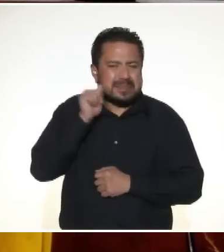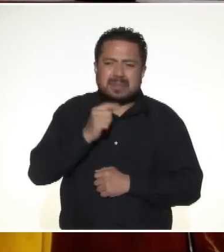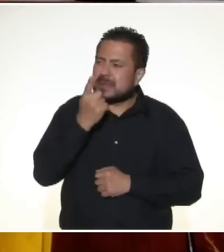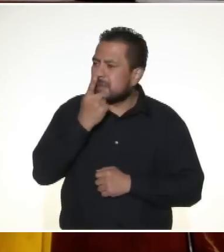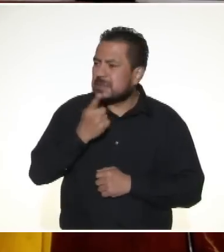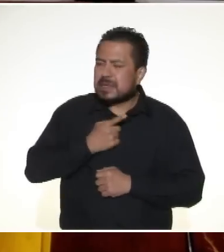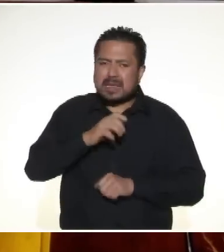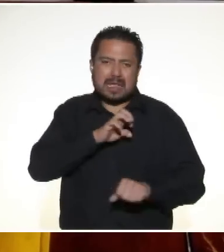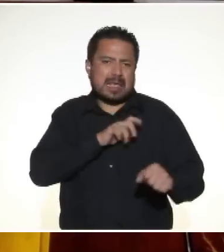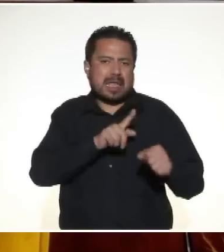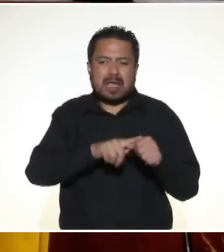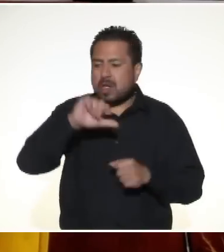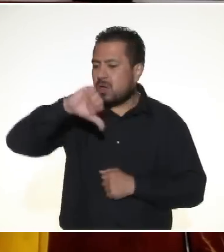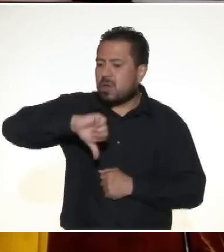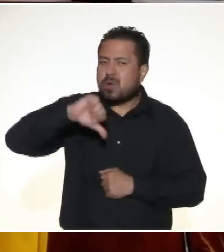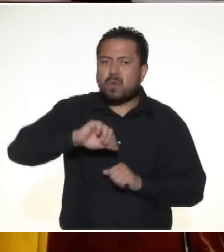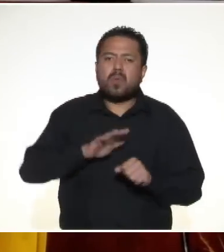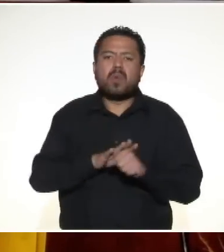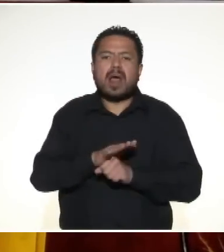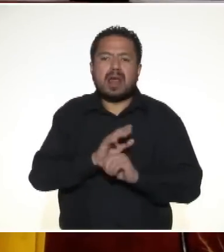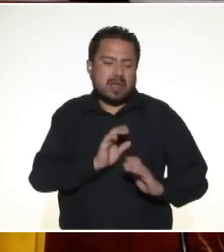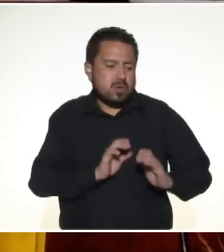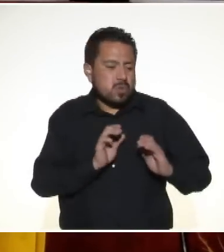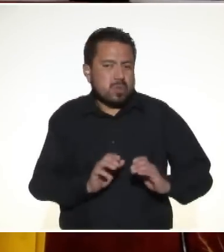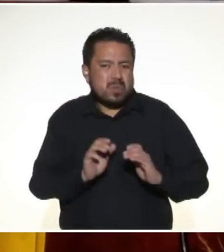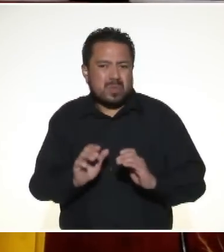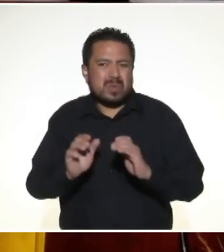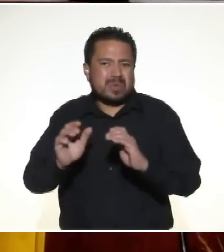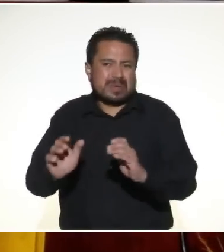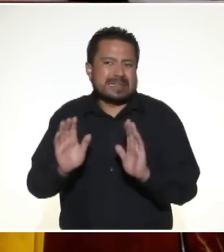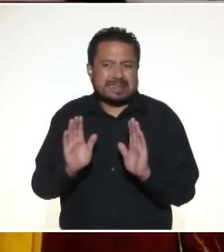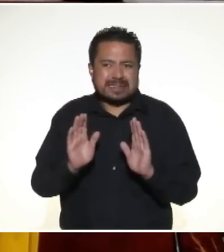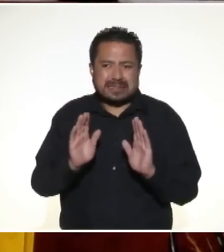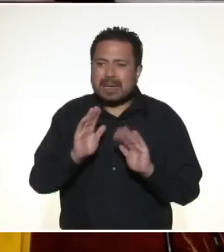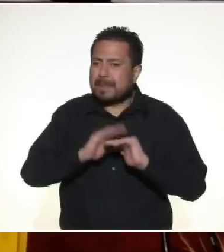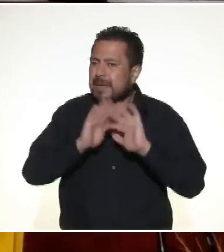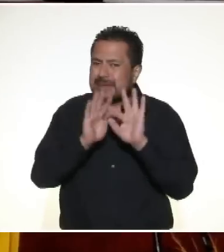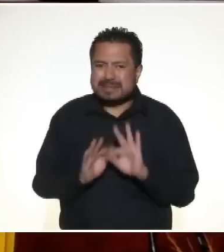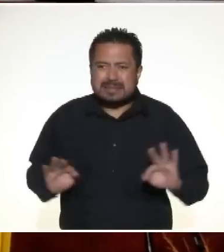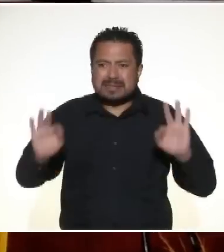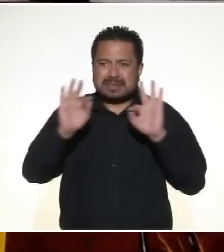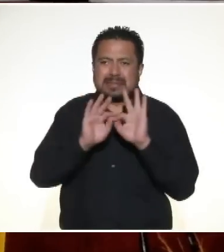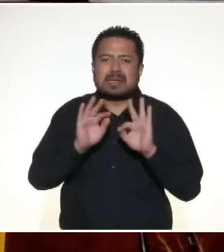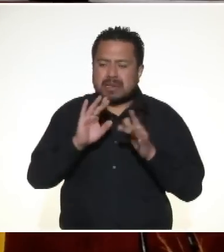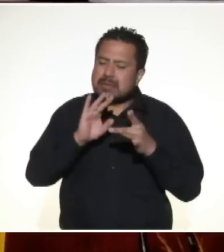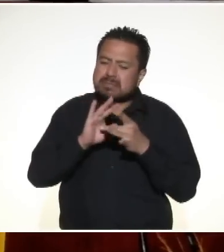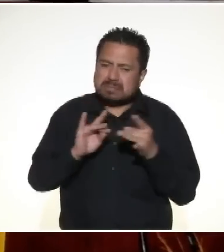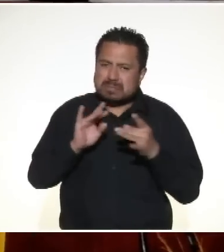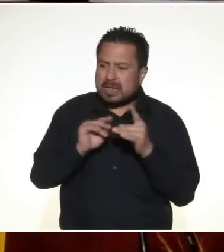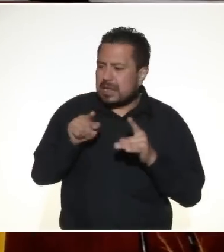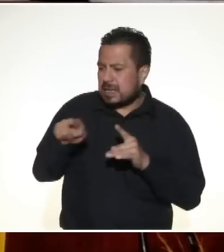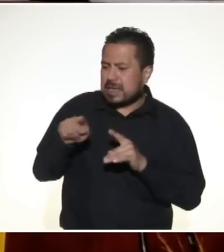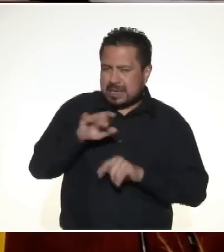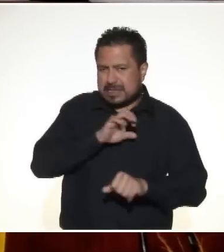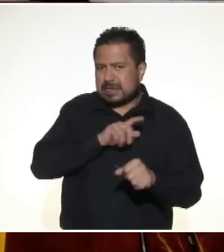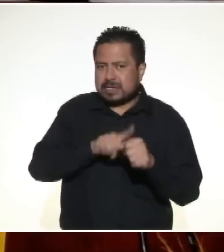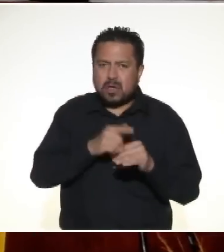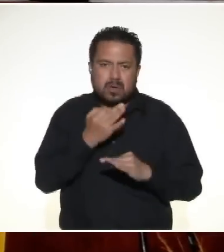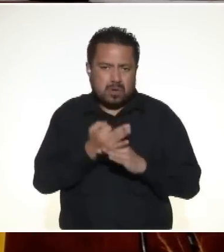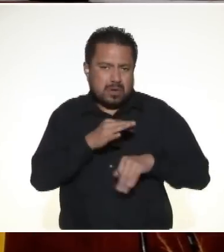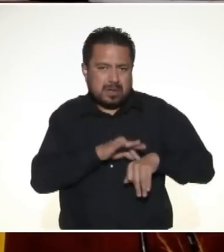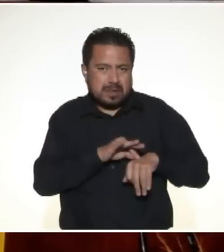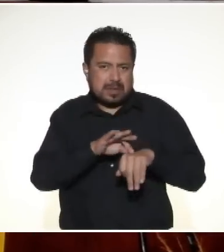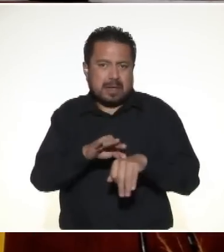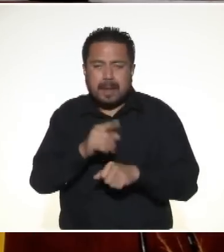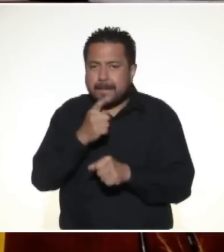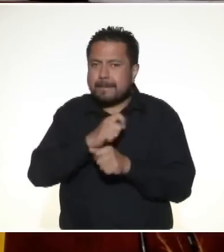decir los especialistas el día de hoy, la prevención es clave. Ya lo vamos a dejar que nos lo expliquen los especialistas a quienes les voy a presentar ahora.